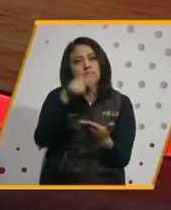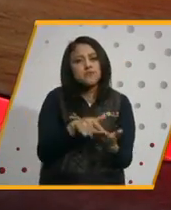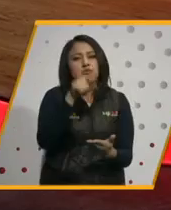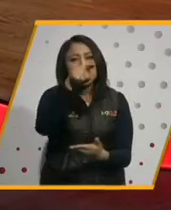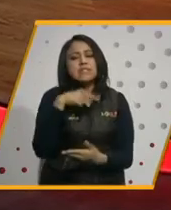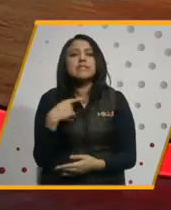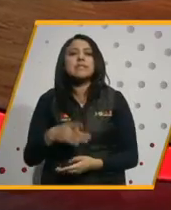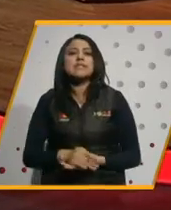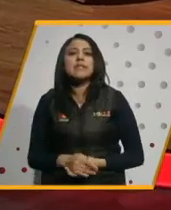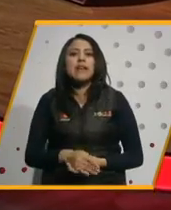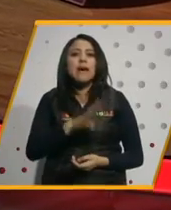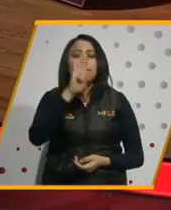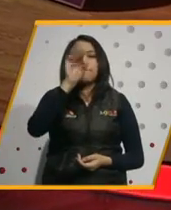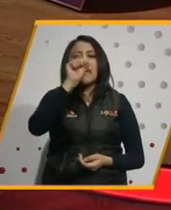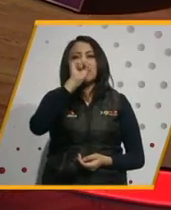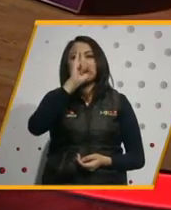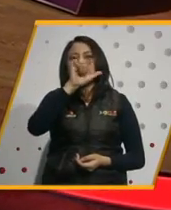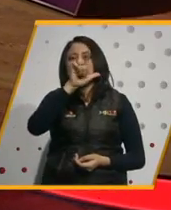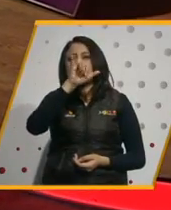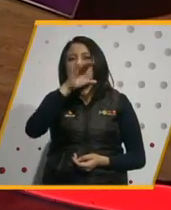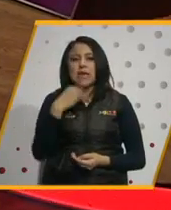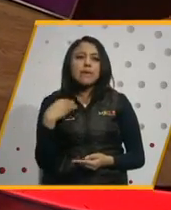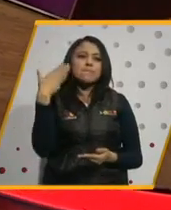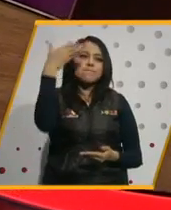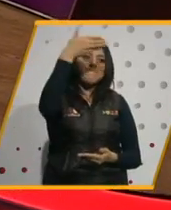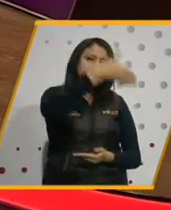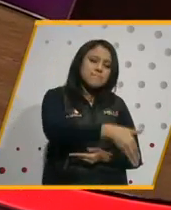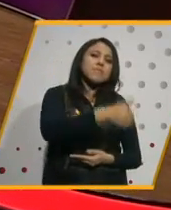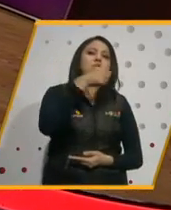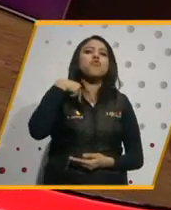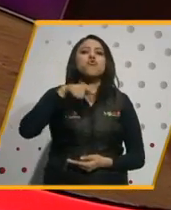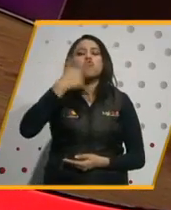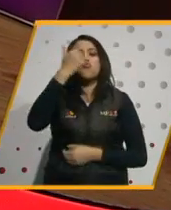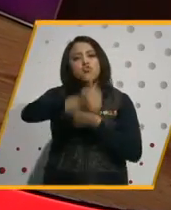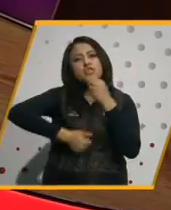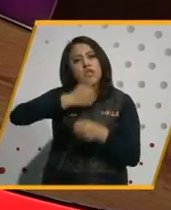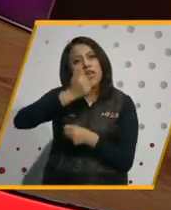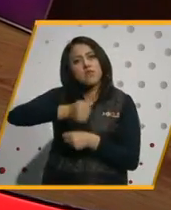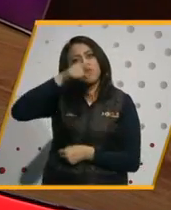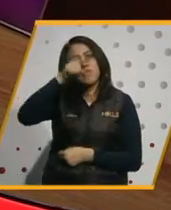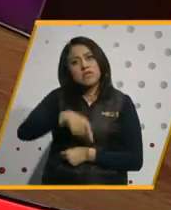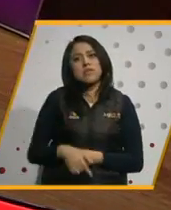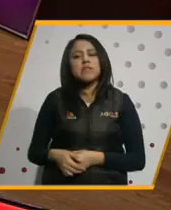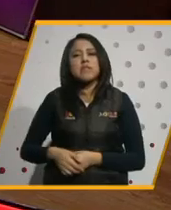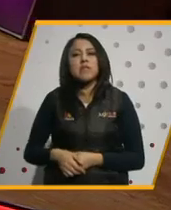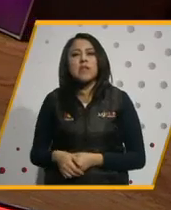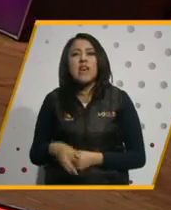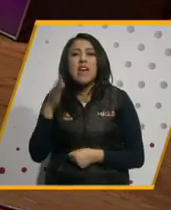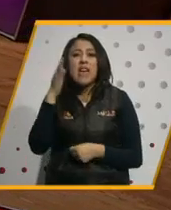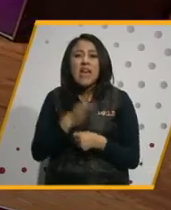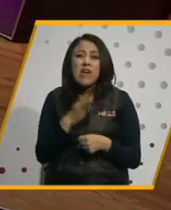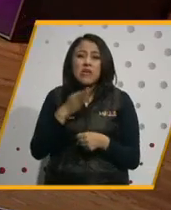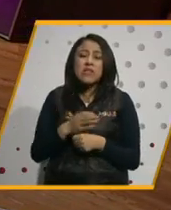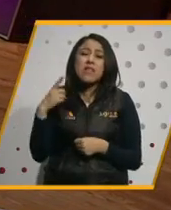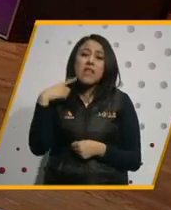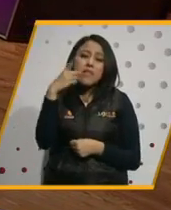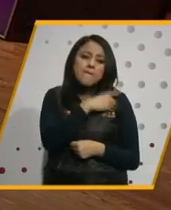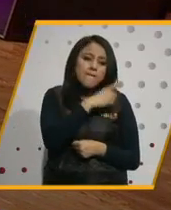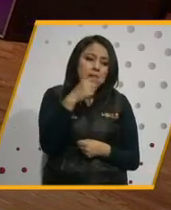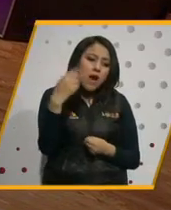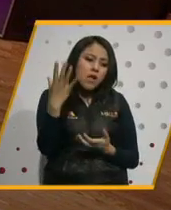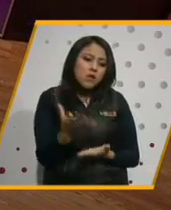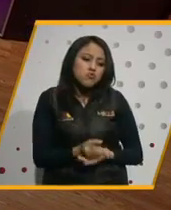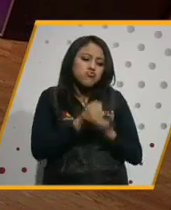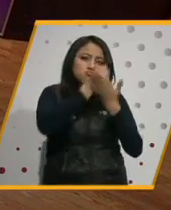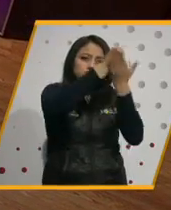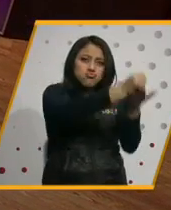de Guadalupe, que Ricardo Obert desde hace 12 años la hace, se la lleva en este momento porque tiene que preparar todo, porque es